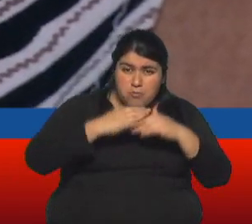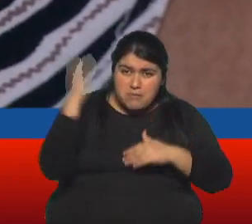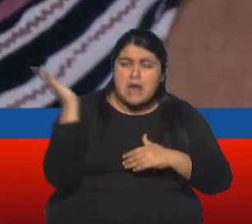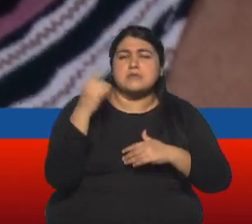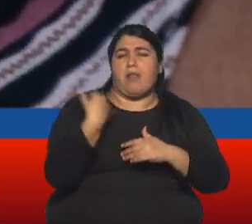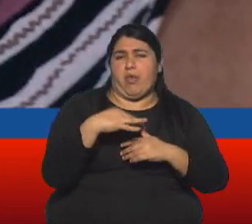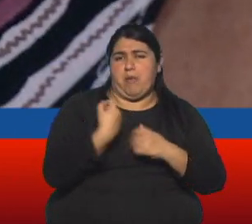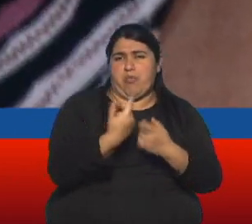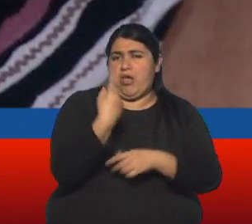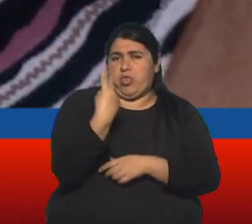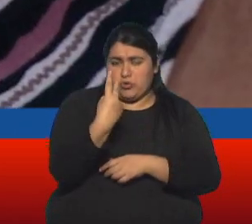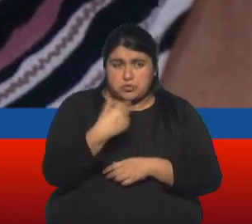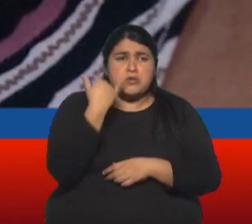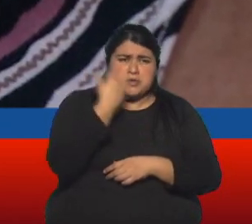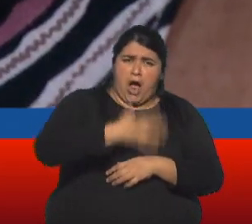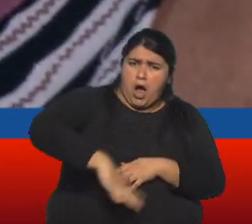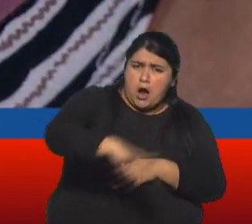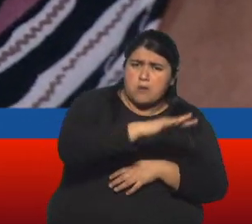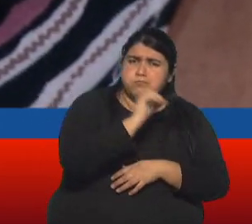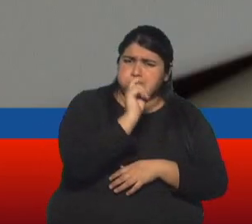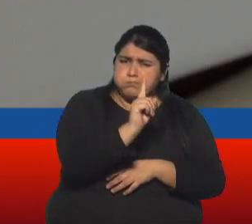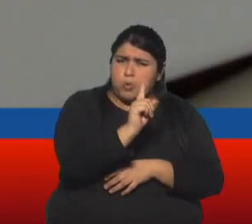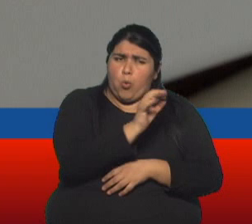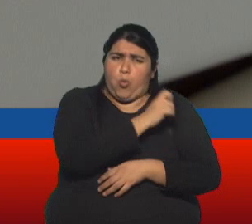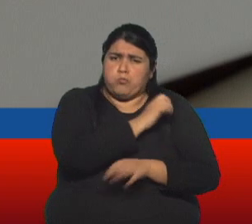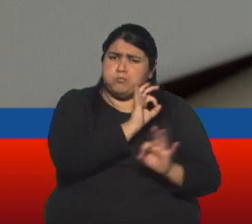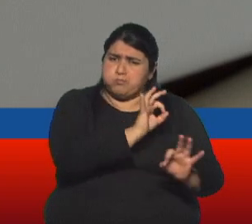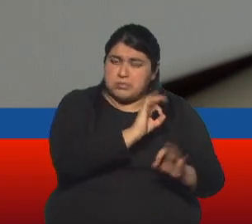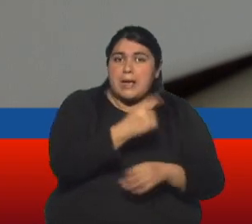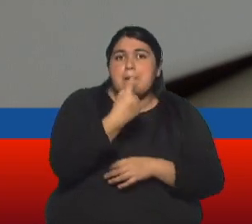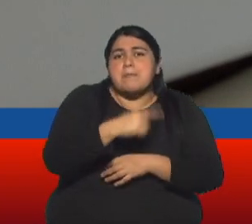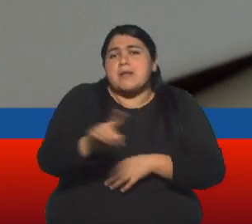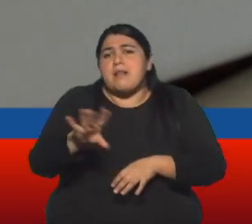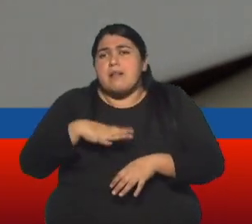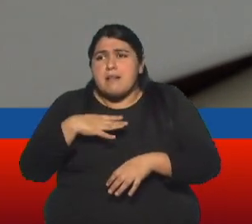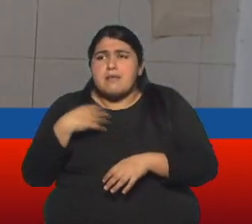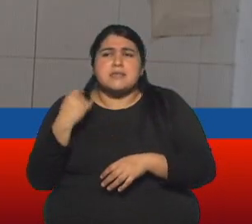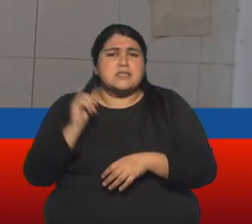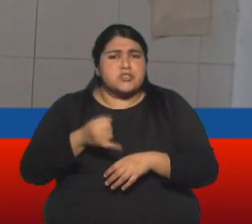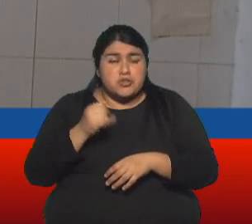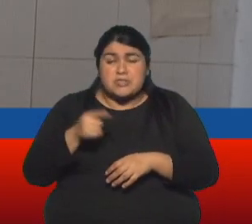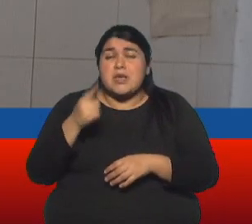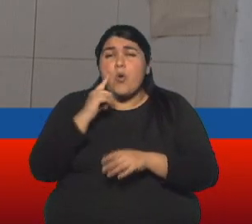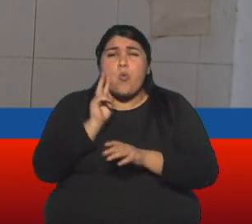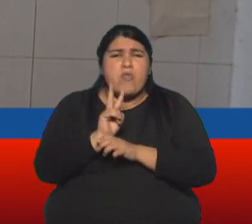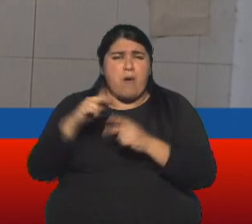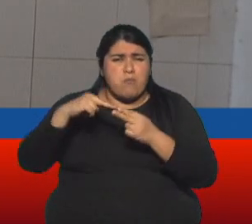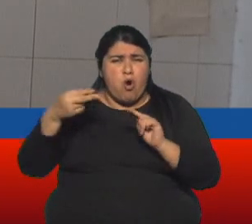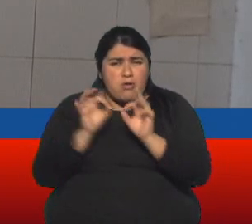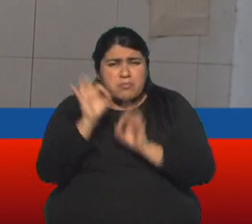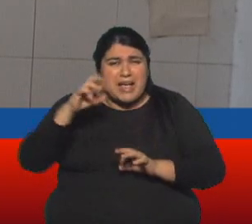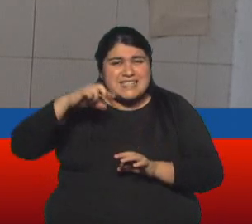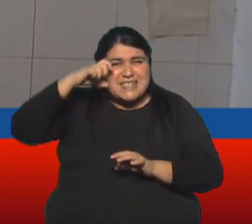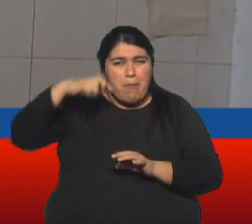una amplia cobertura con primera dosis, pero hay que completarlo frente a la amenaza de la variante Delta, que las simples dosis proveen